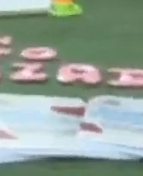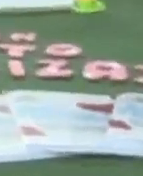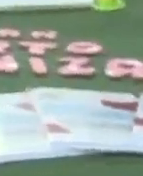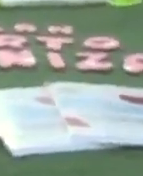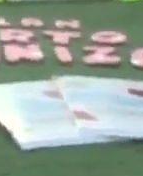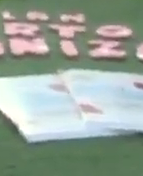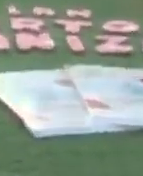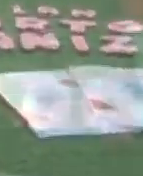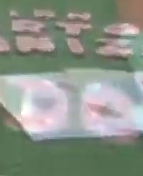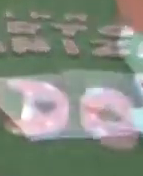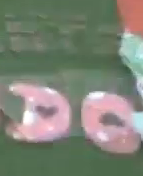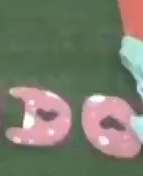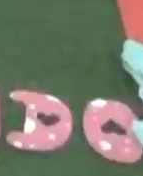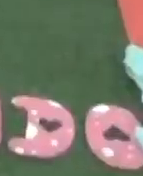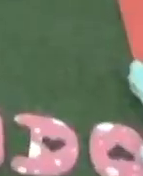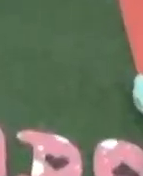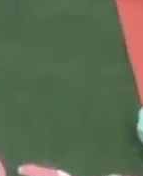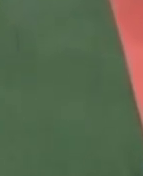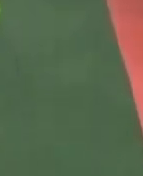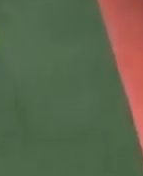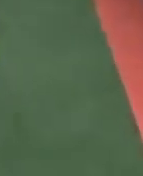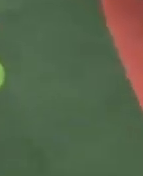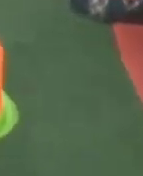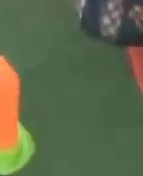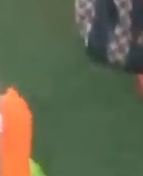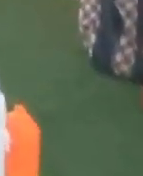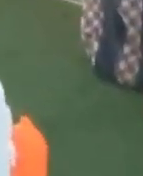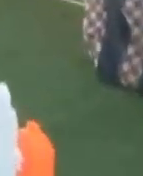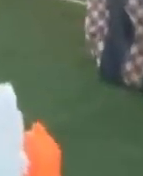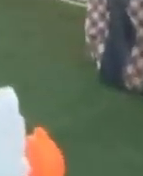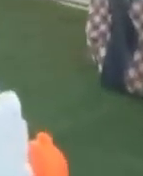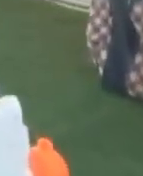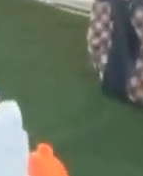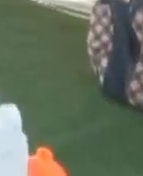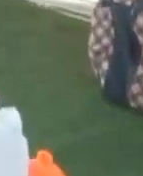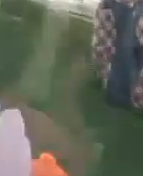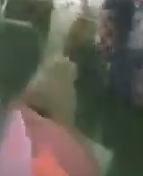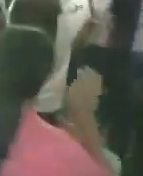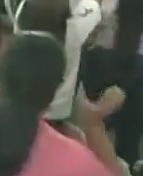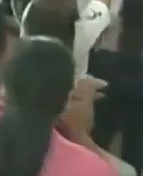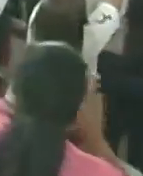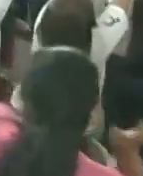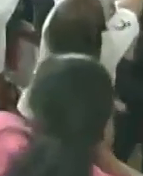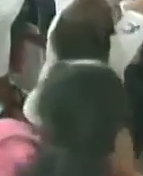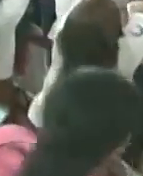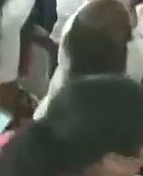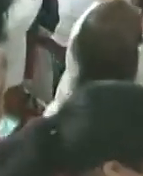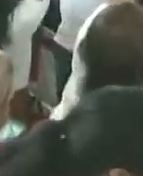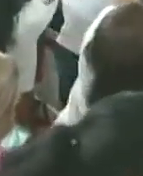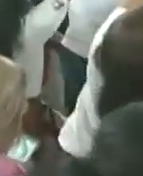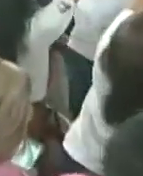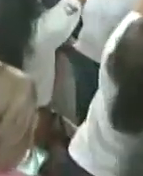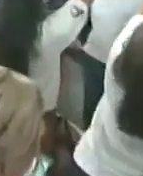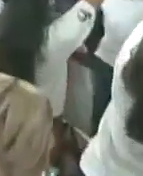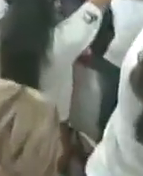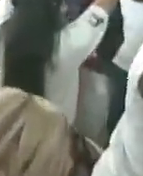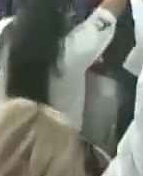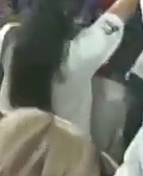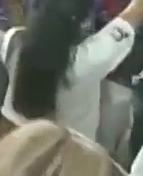Congreso Venezolano de Mujeres, que se convierte en otra plataforma de lucha con sus